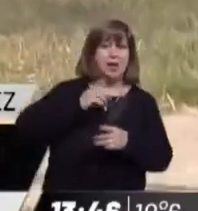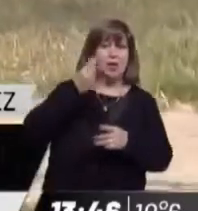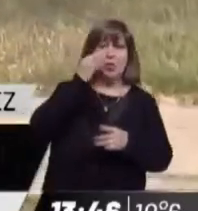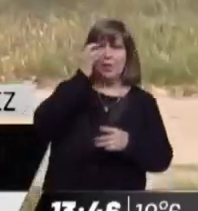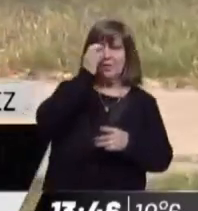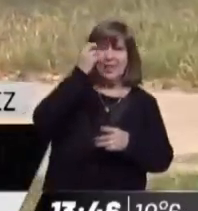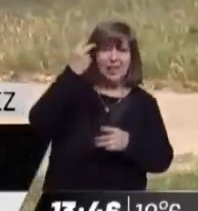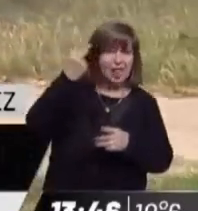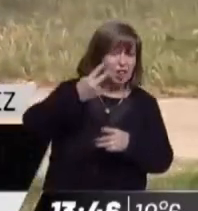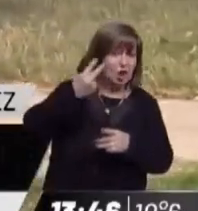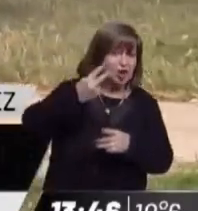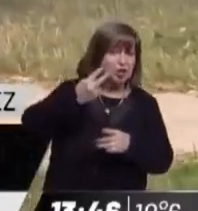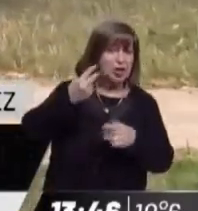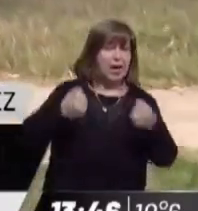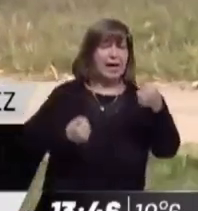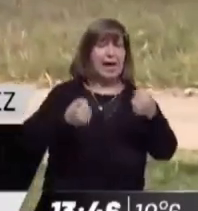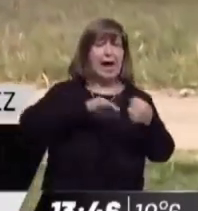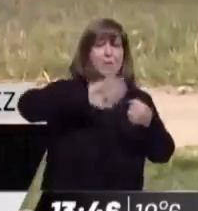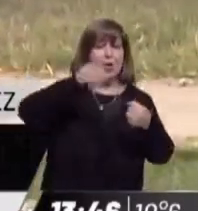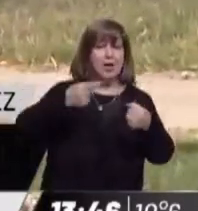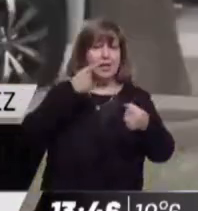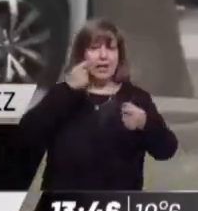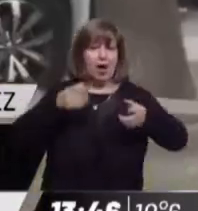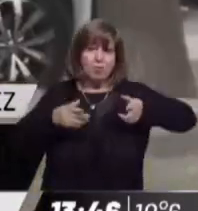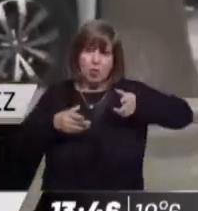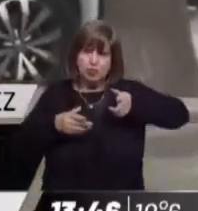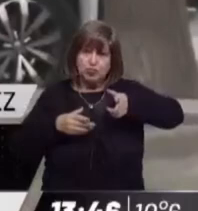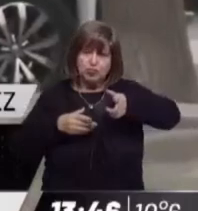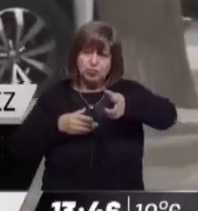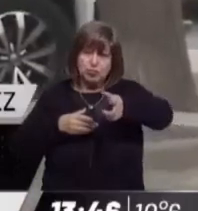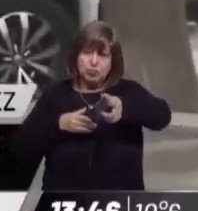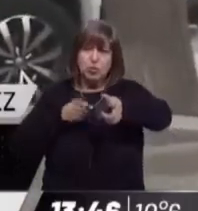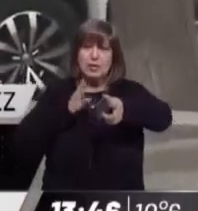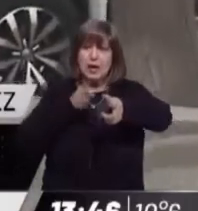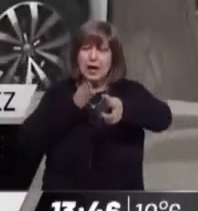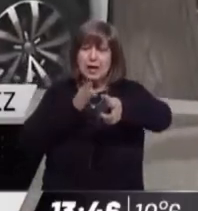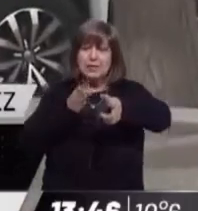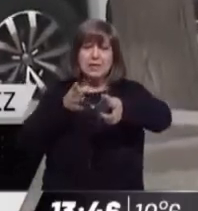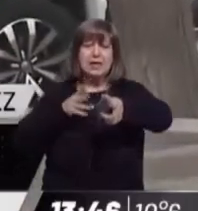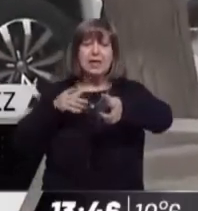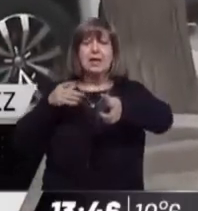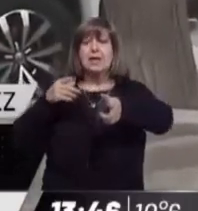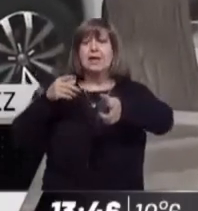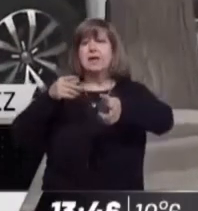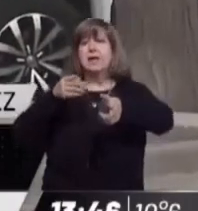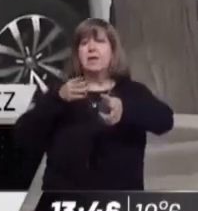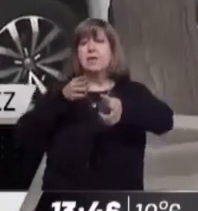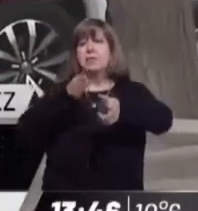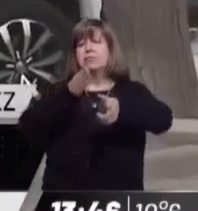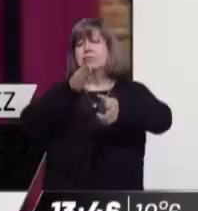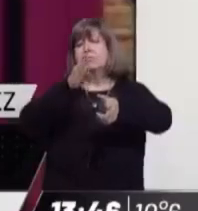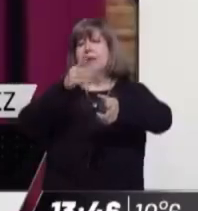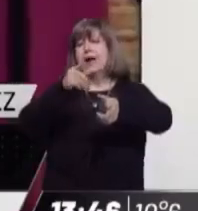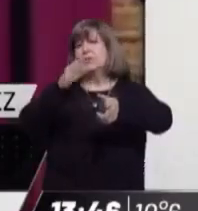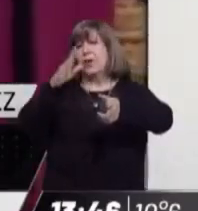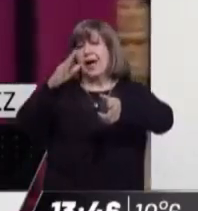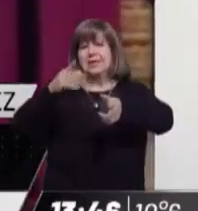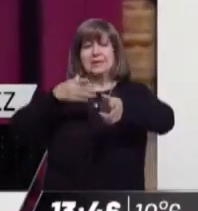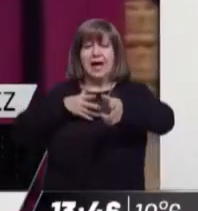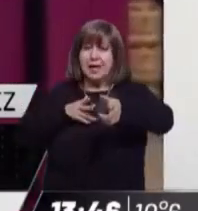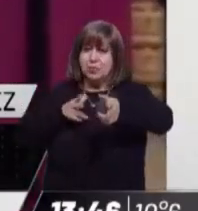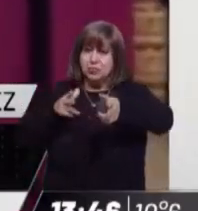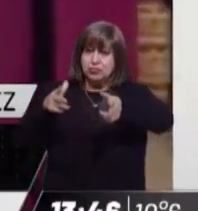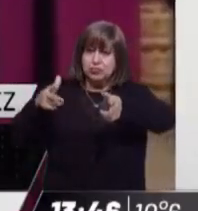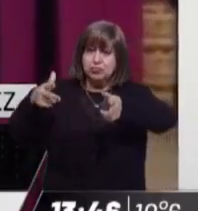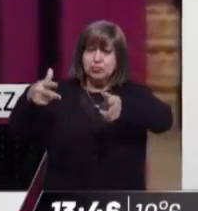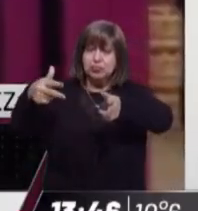2022 cuando iba a bordo de su camioneta por calle Jorge Newbery, casi Manzano, con destino a su vivienda. Ahí fue abordado